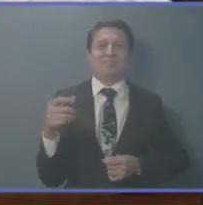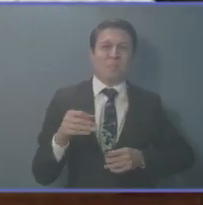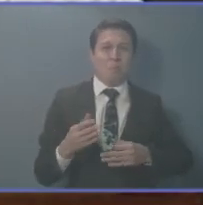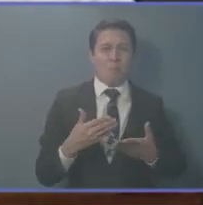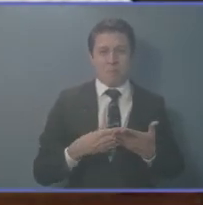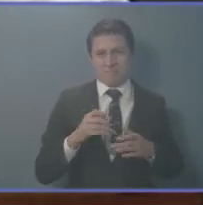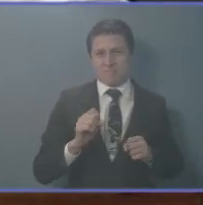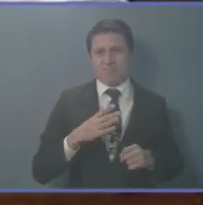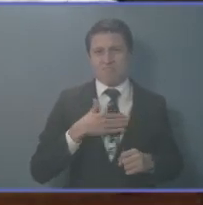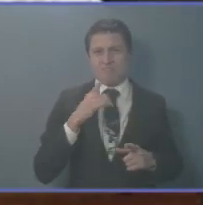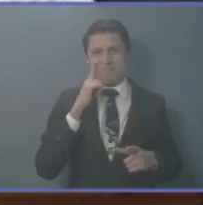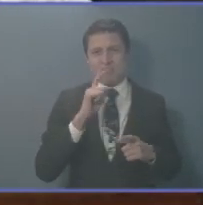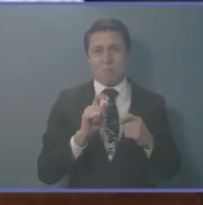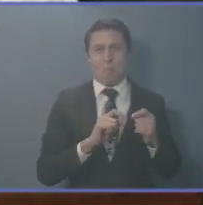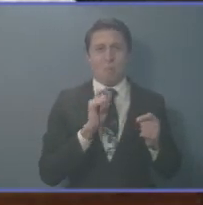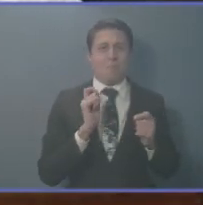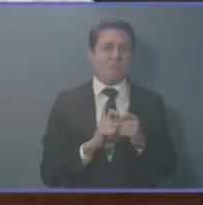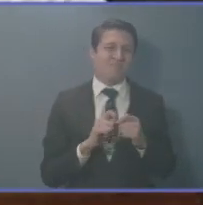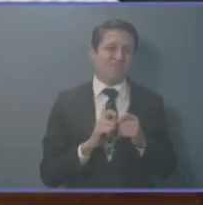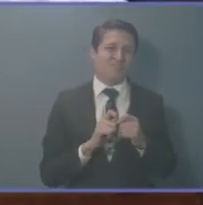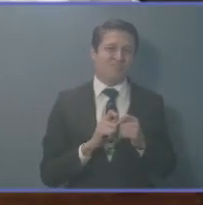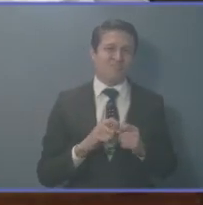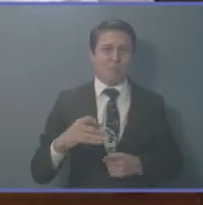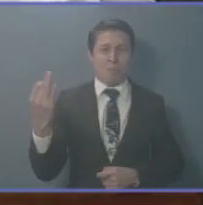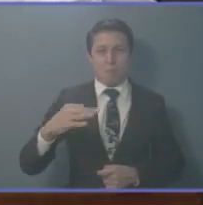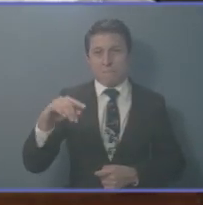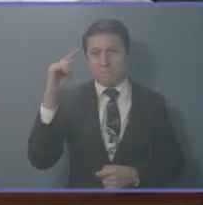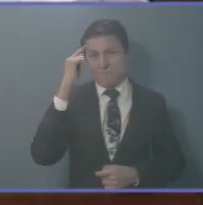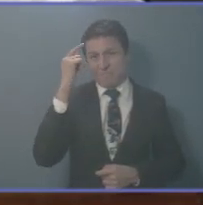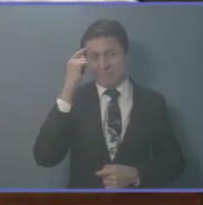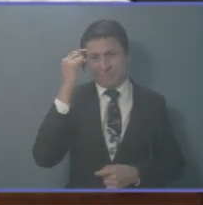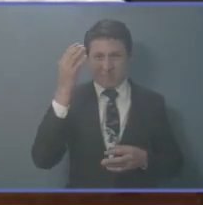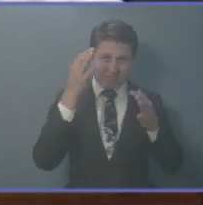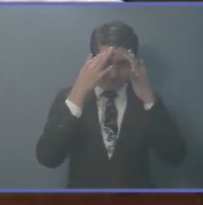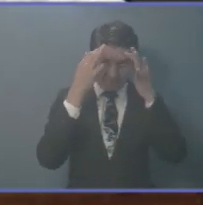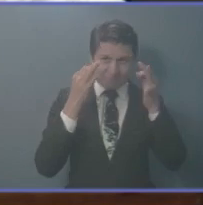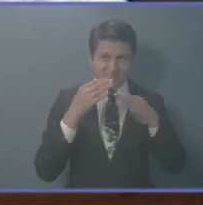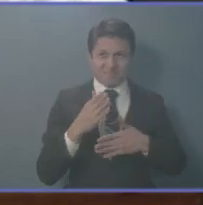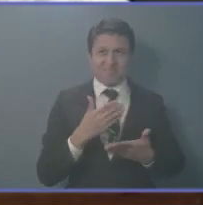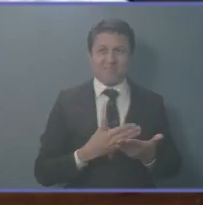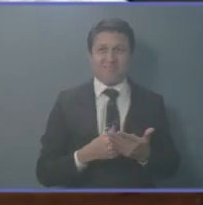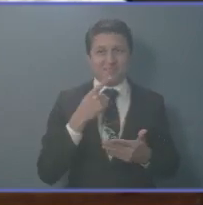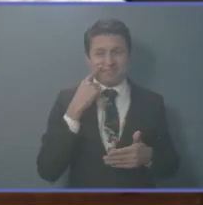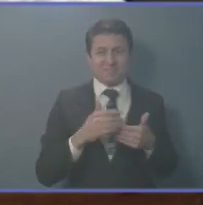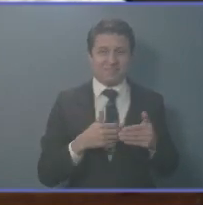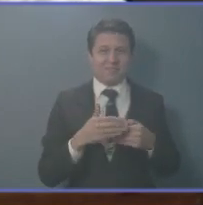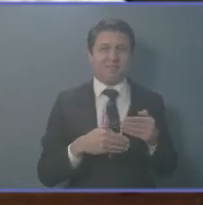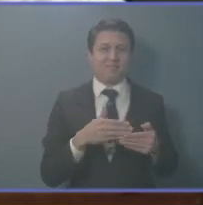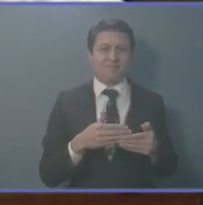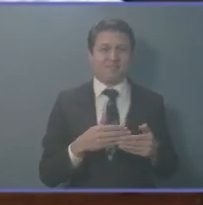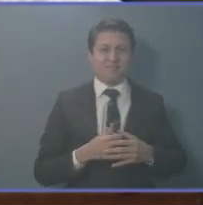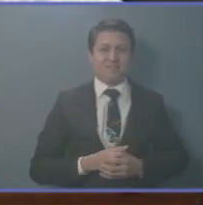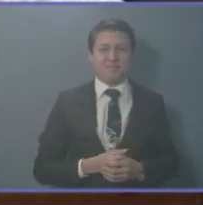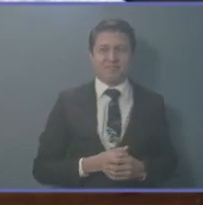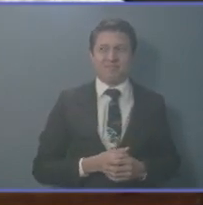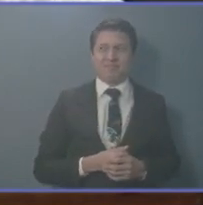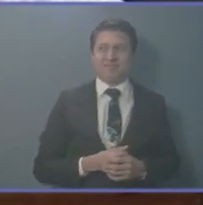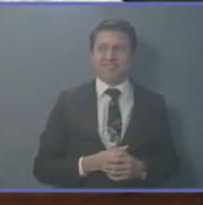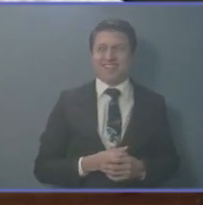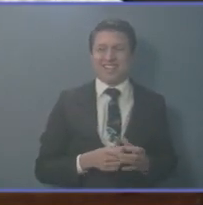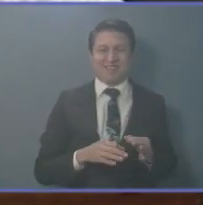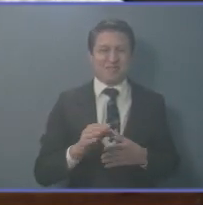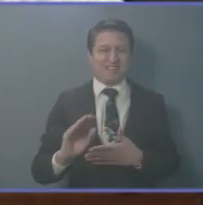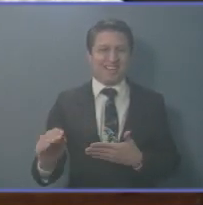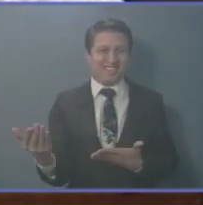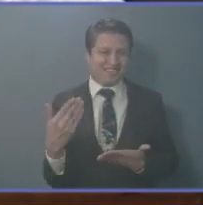conozca y haga efectivas las acciones que deben tomarse para no continuar el incremento de los contagios. Dicho lo anterior,